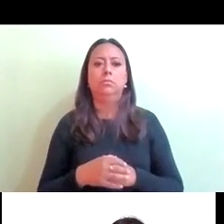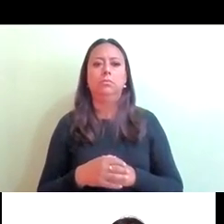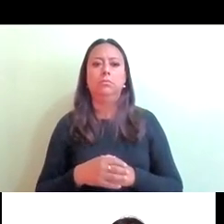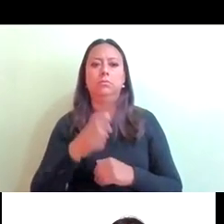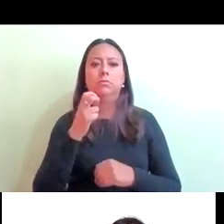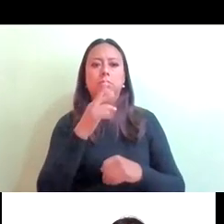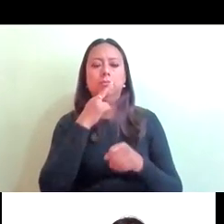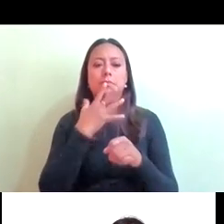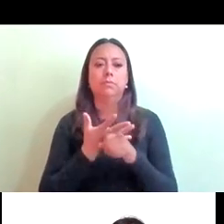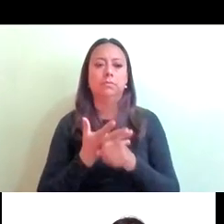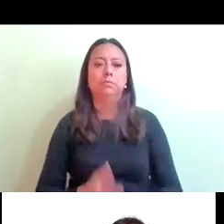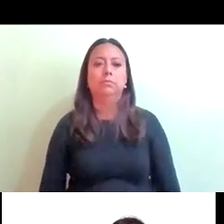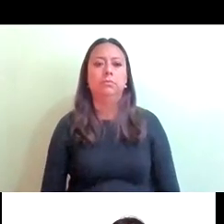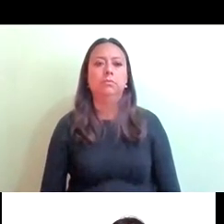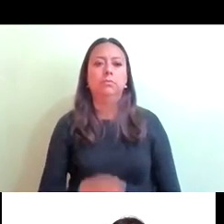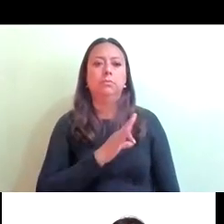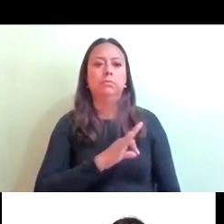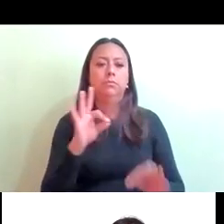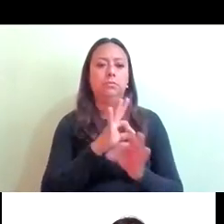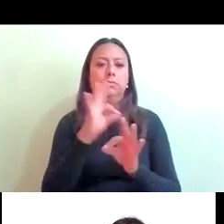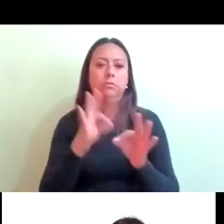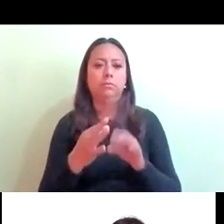ellos ejecutarla.